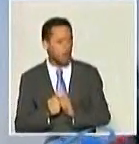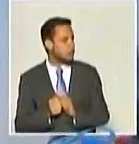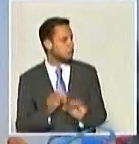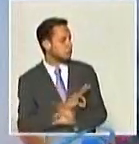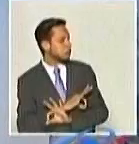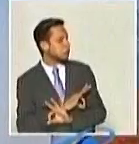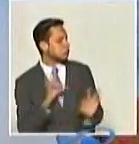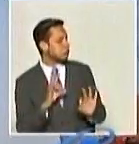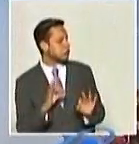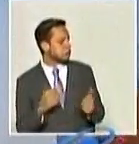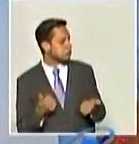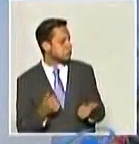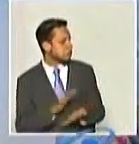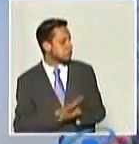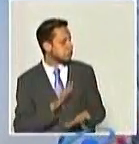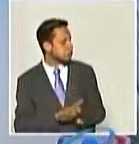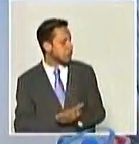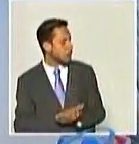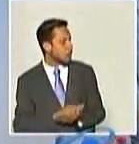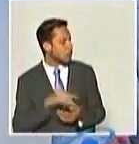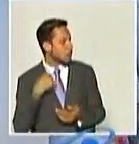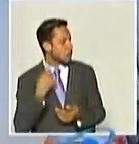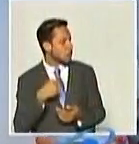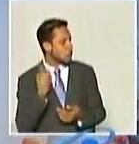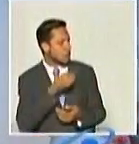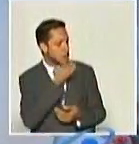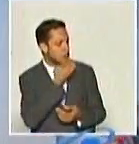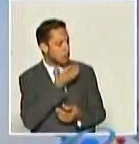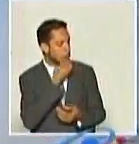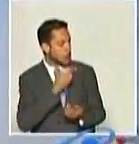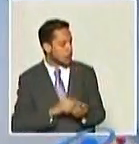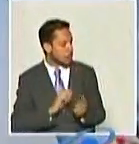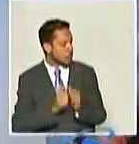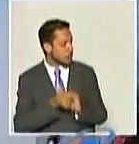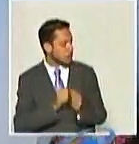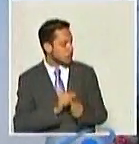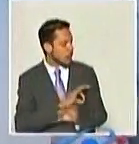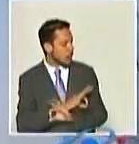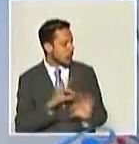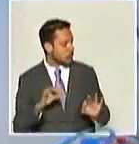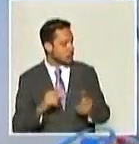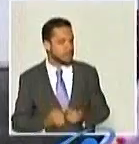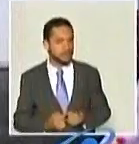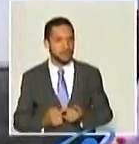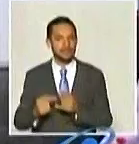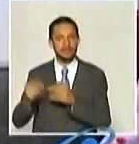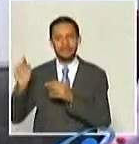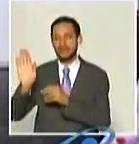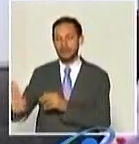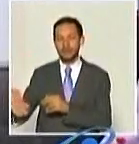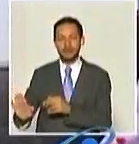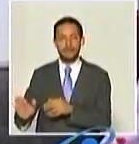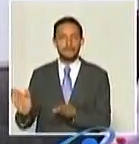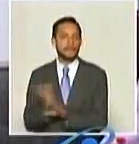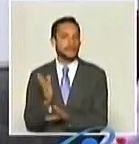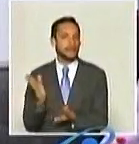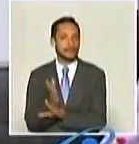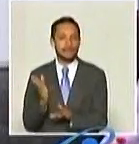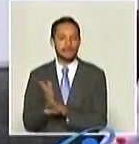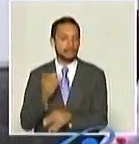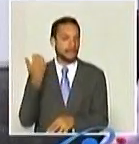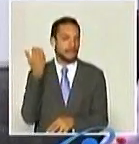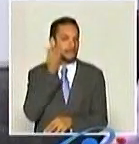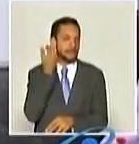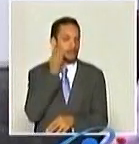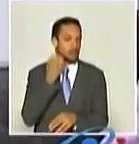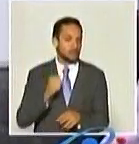llegan desafortunadamente a nuestro consultorio están muy invadidos, están muy incapacitados y empezamos y